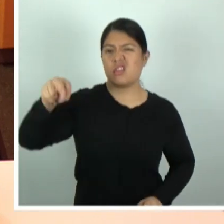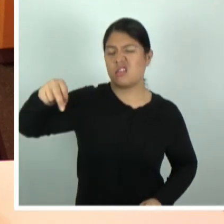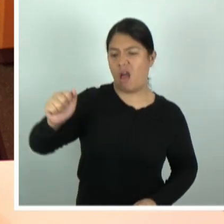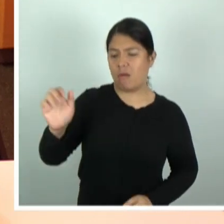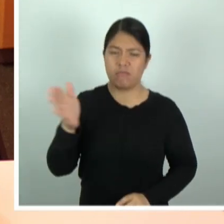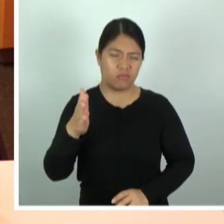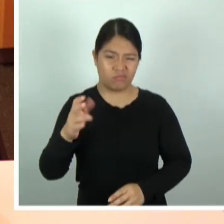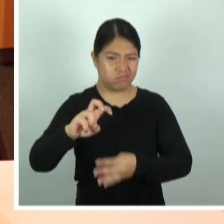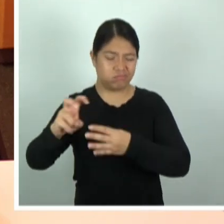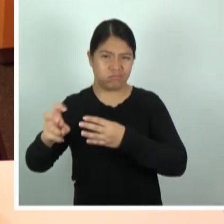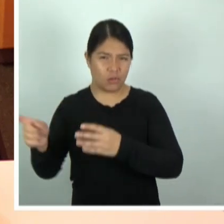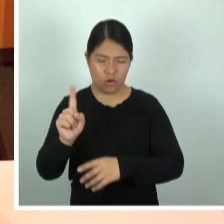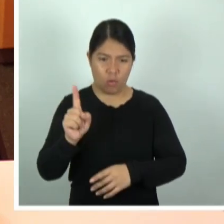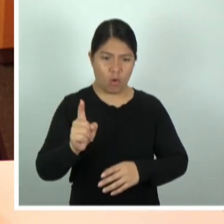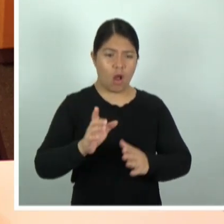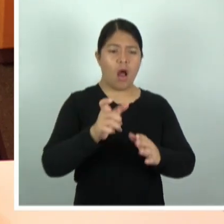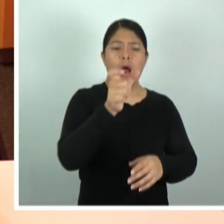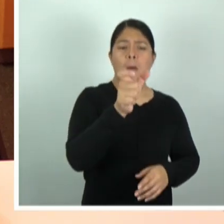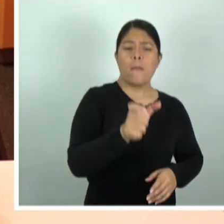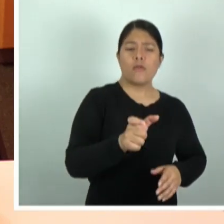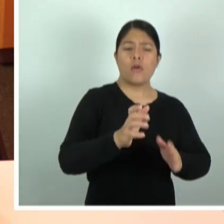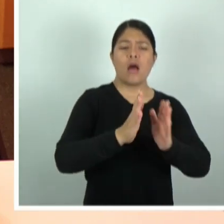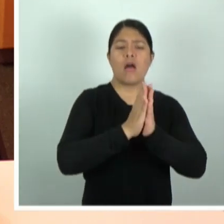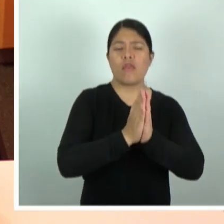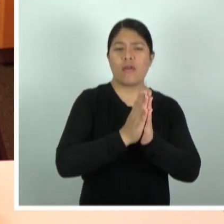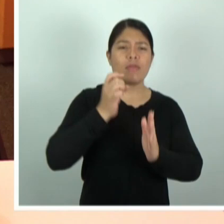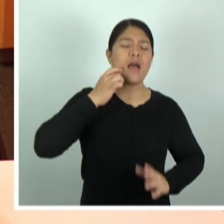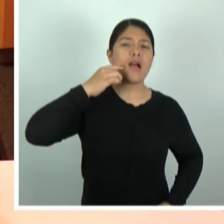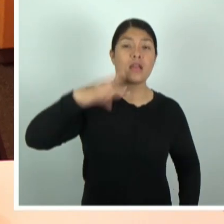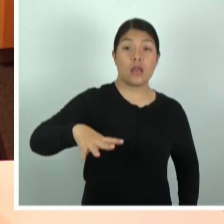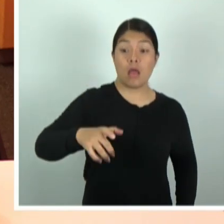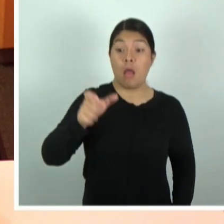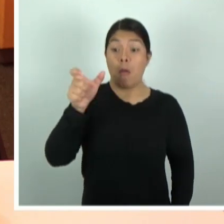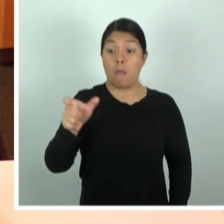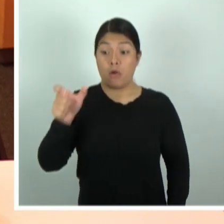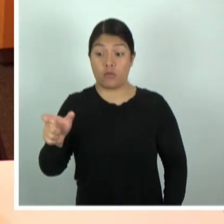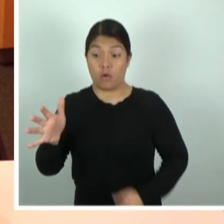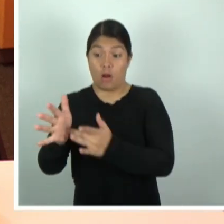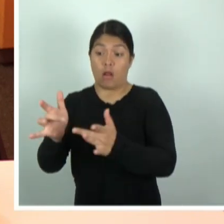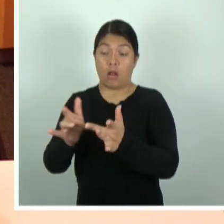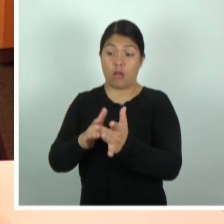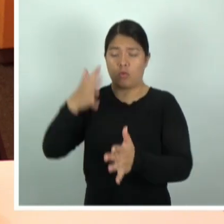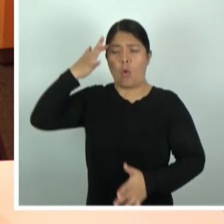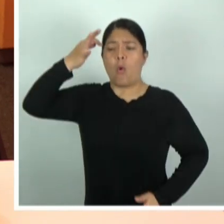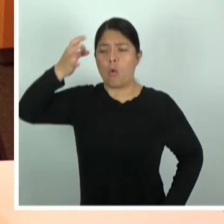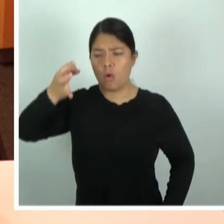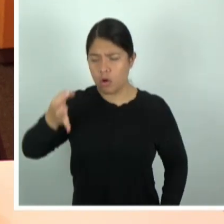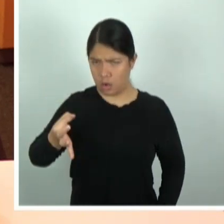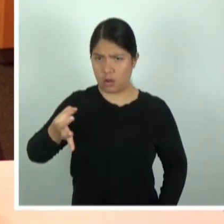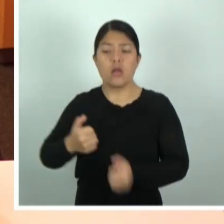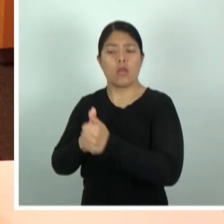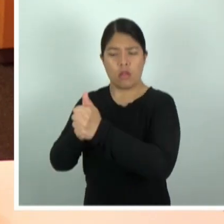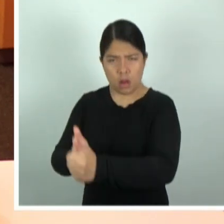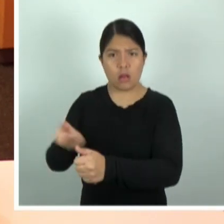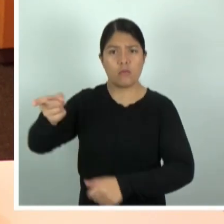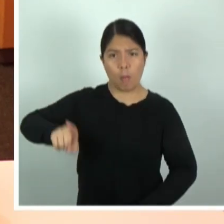persona que cree en Jesucristo. La fe en Jesucristo nos santifica. La